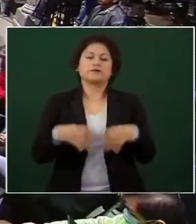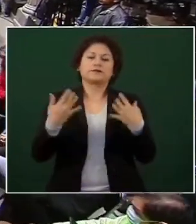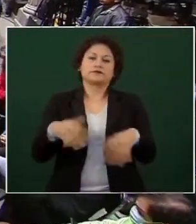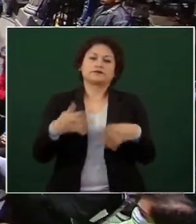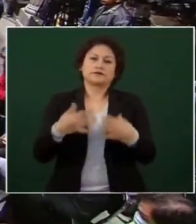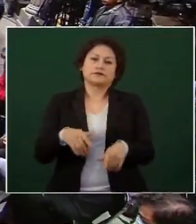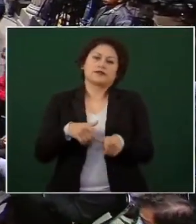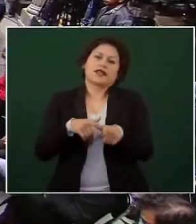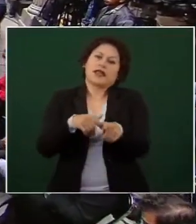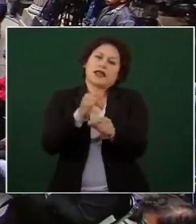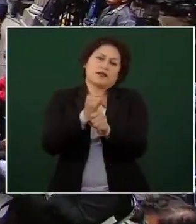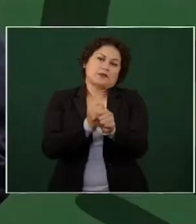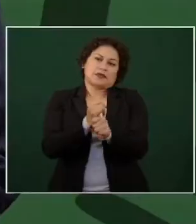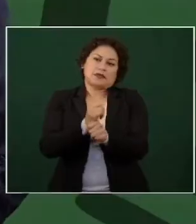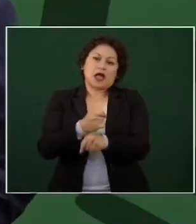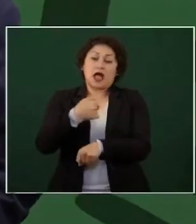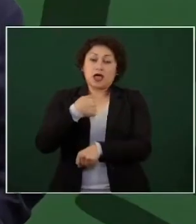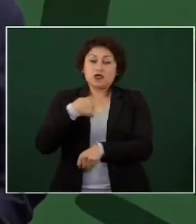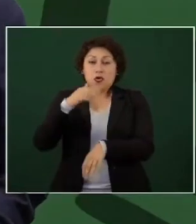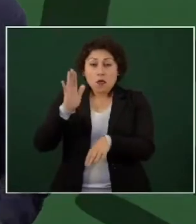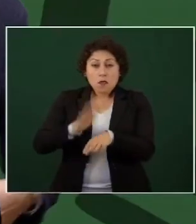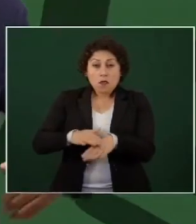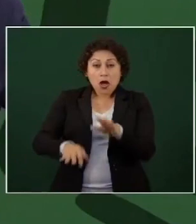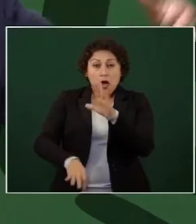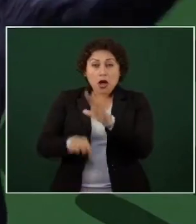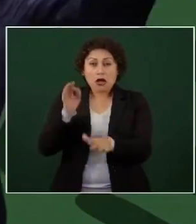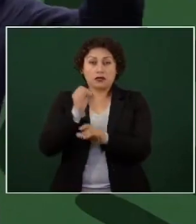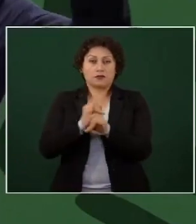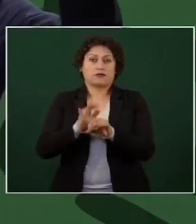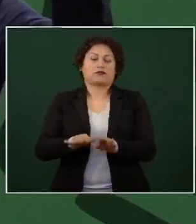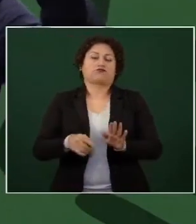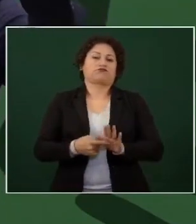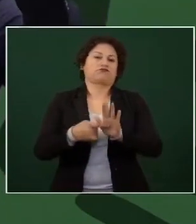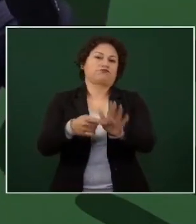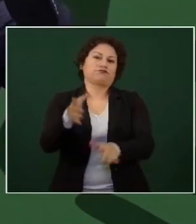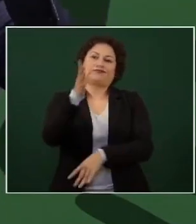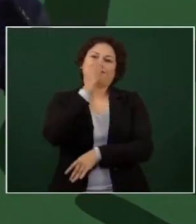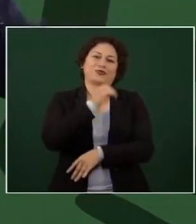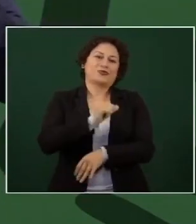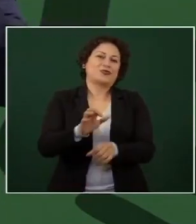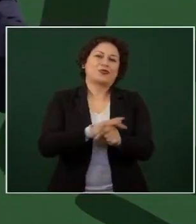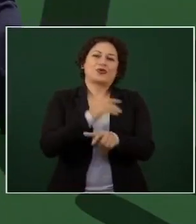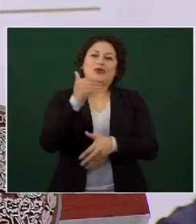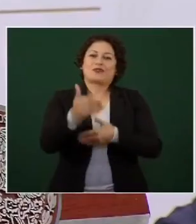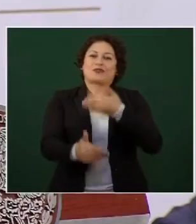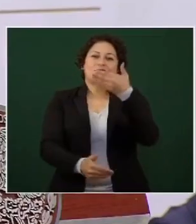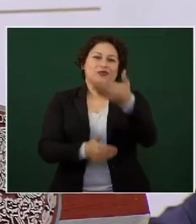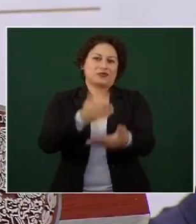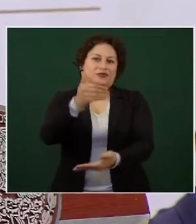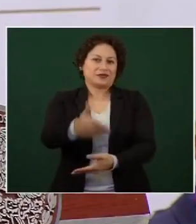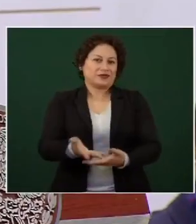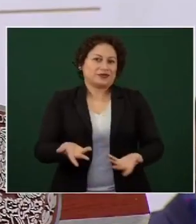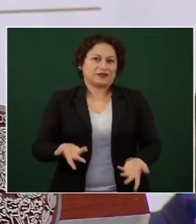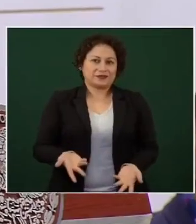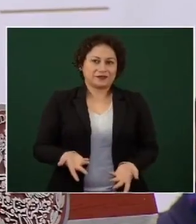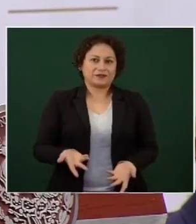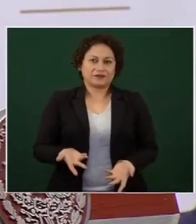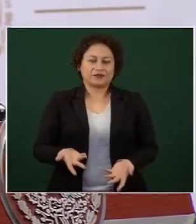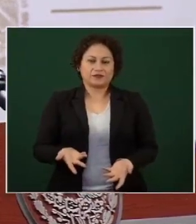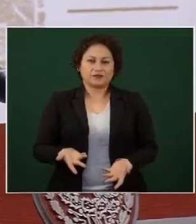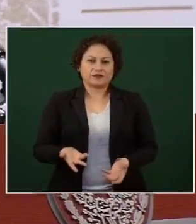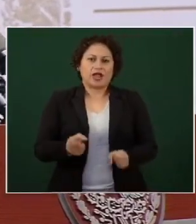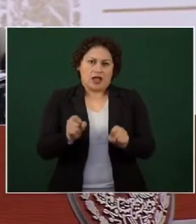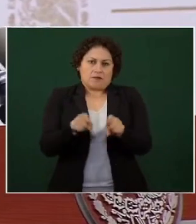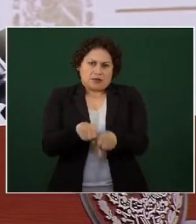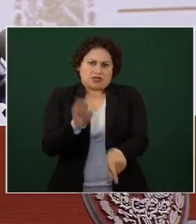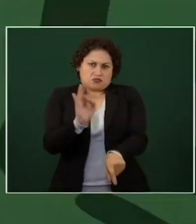puedo también hablar mucho más porque es un proceso. Y no es solo por el debido